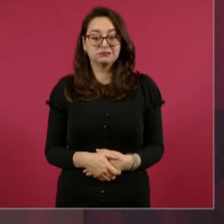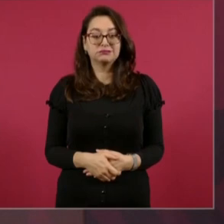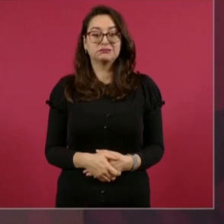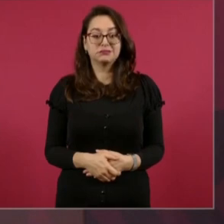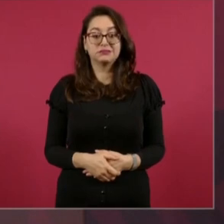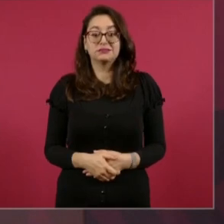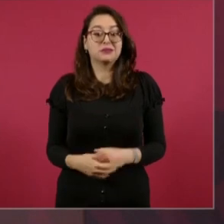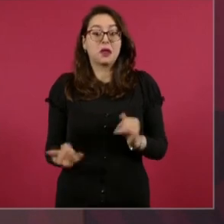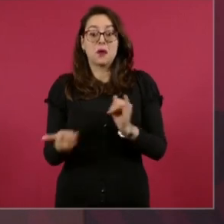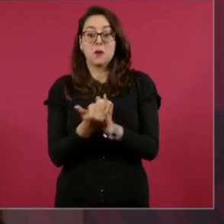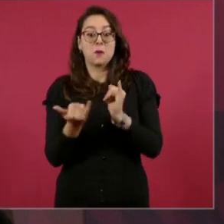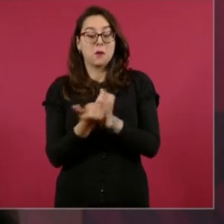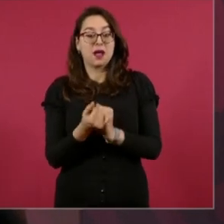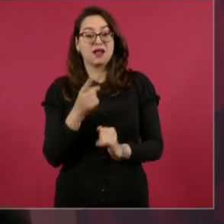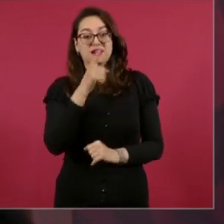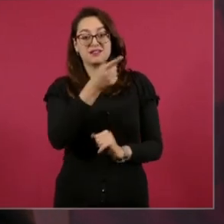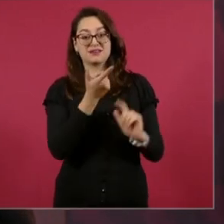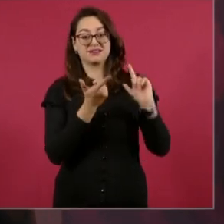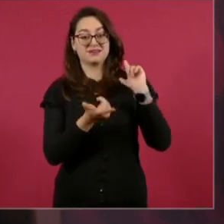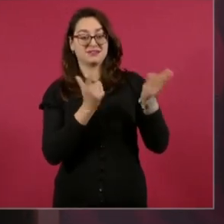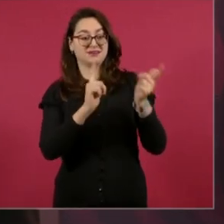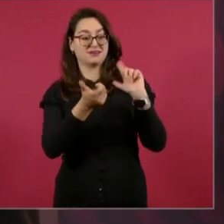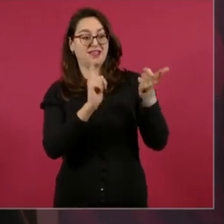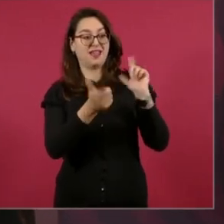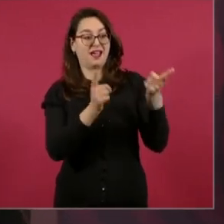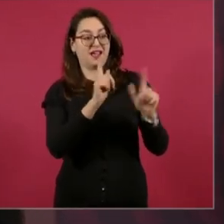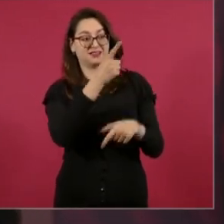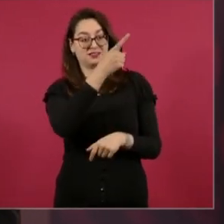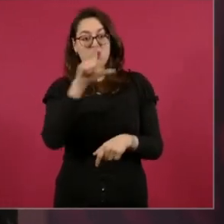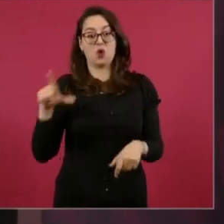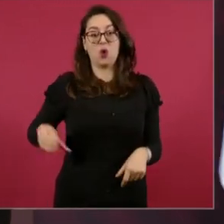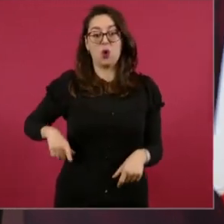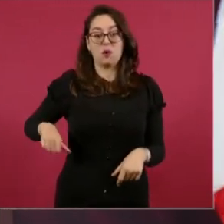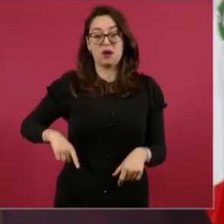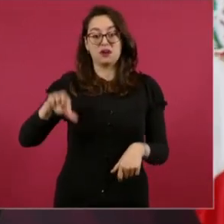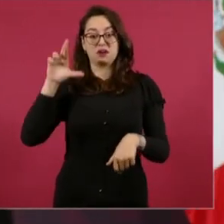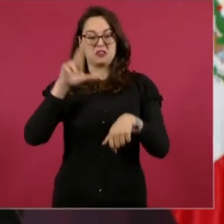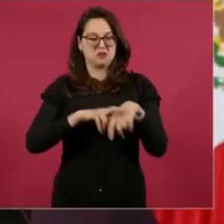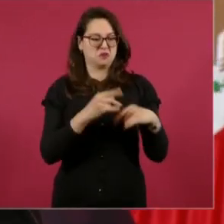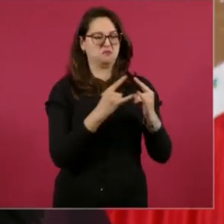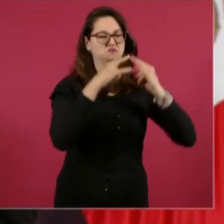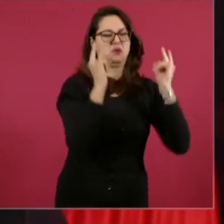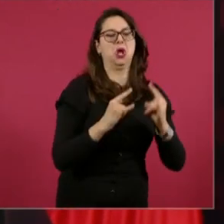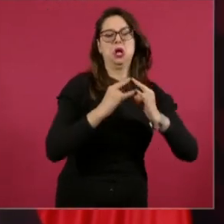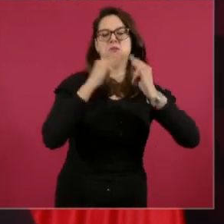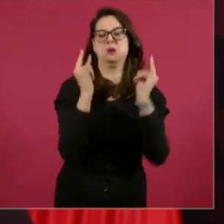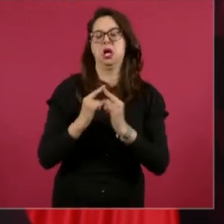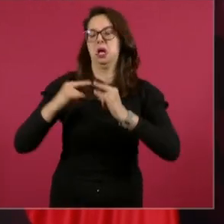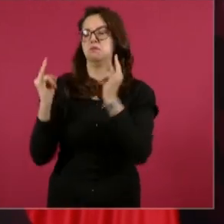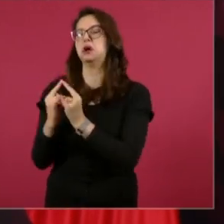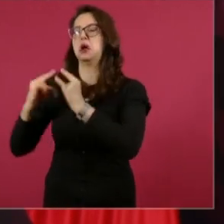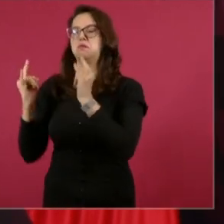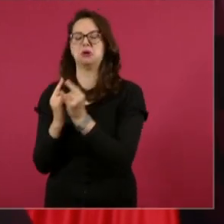el gobernador de Texas, que ya puso un campamento militar ahí en Texas. Pues que ponga todos los que quiera, ¿no?